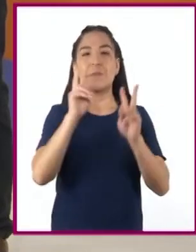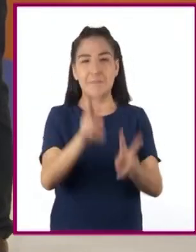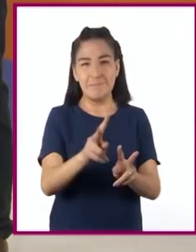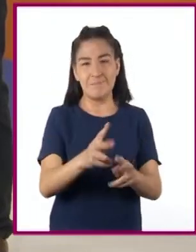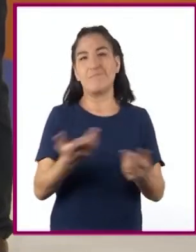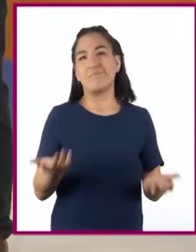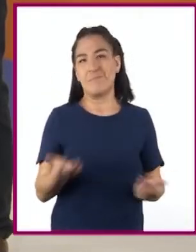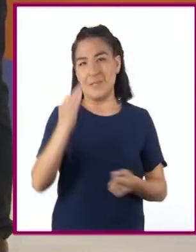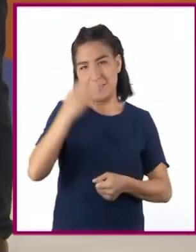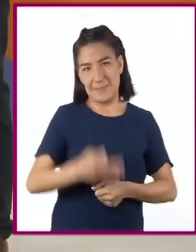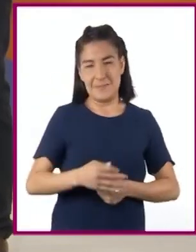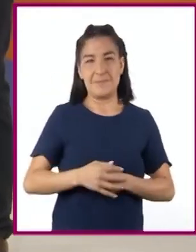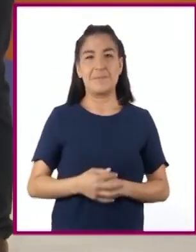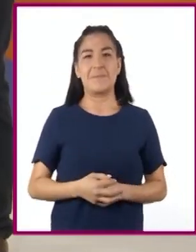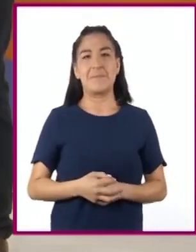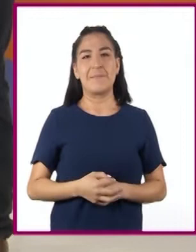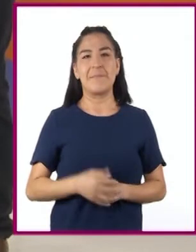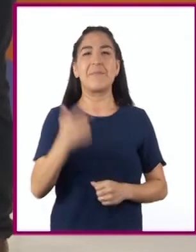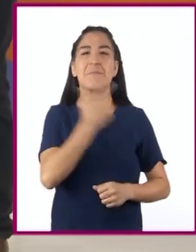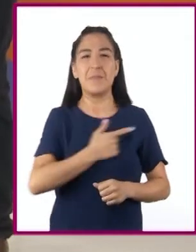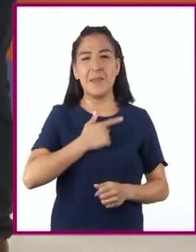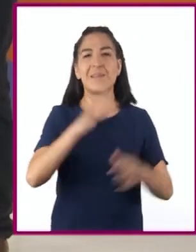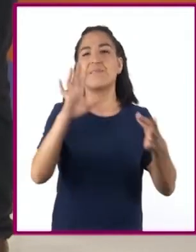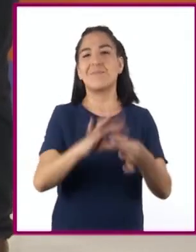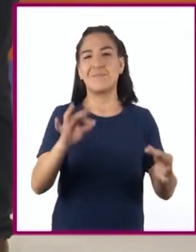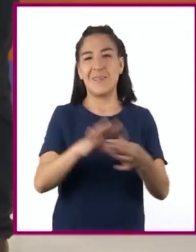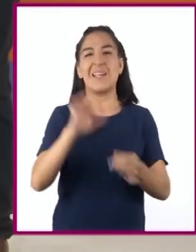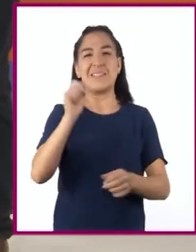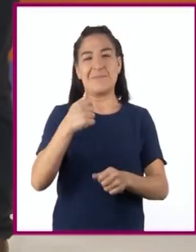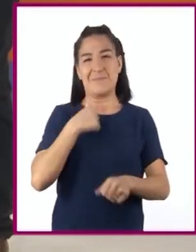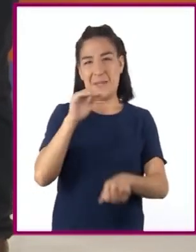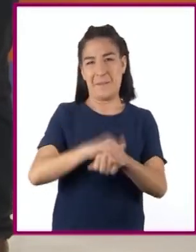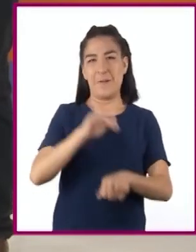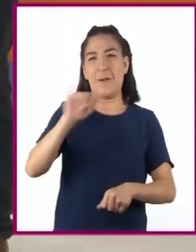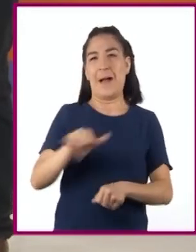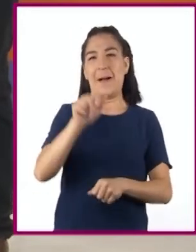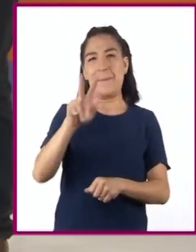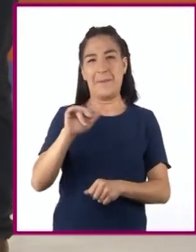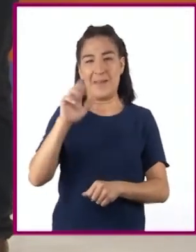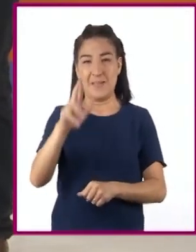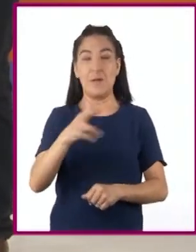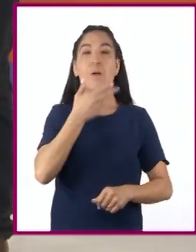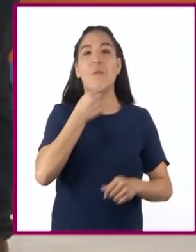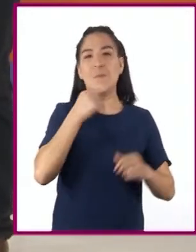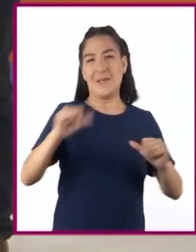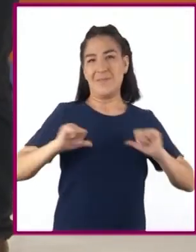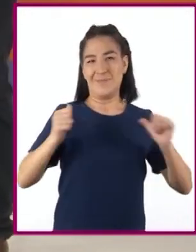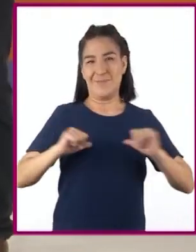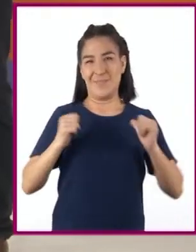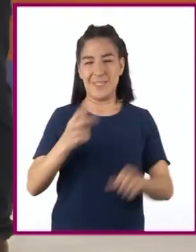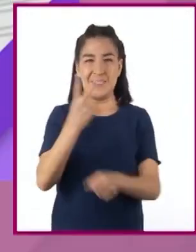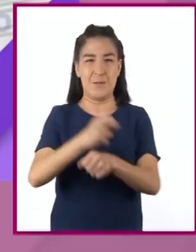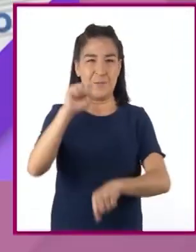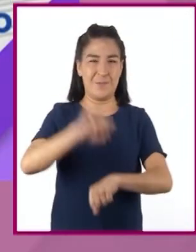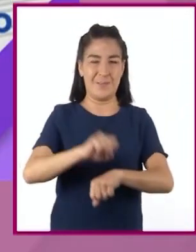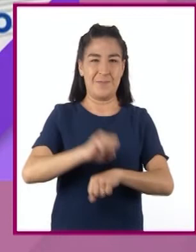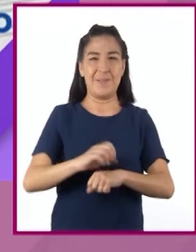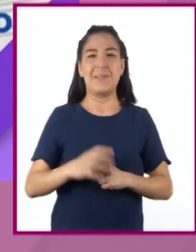permitan. Me gustaría contarles lo que le pasó a mi amigo Javier, un adolescente de segundo de secundaria.